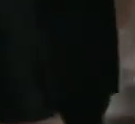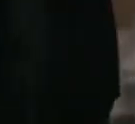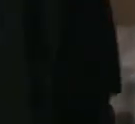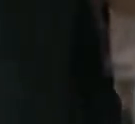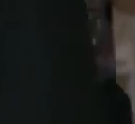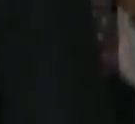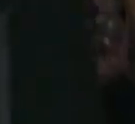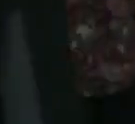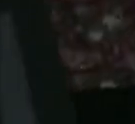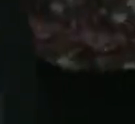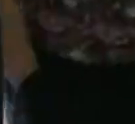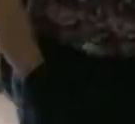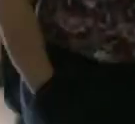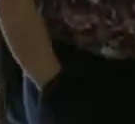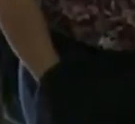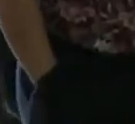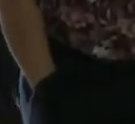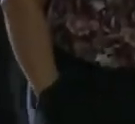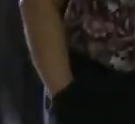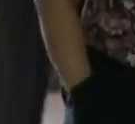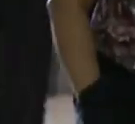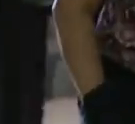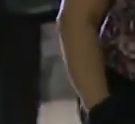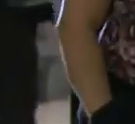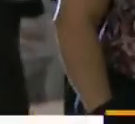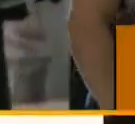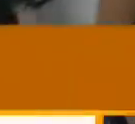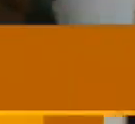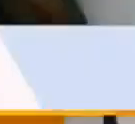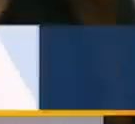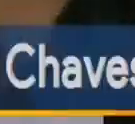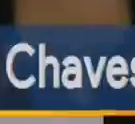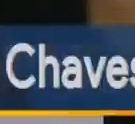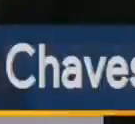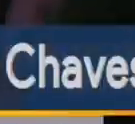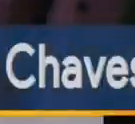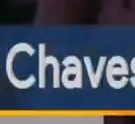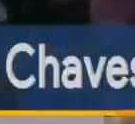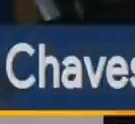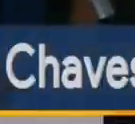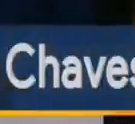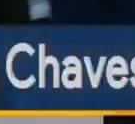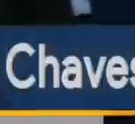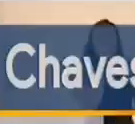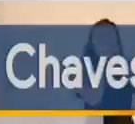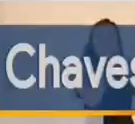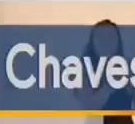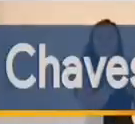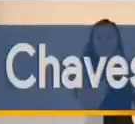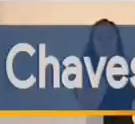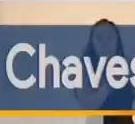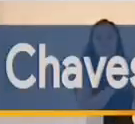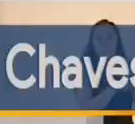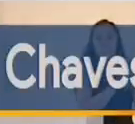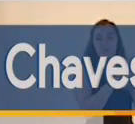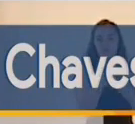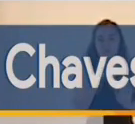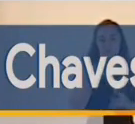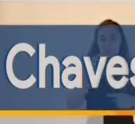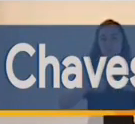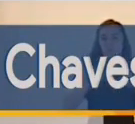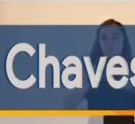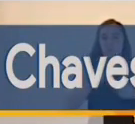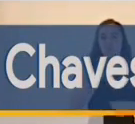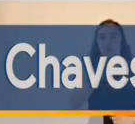Durante su campaña y ya como presidente, Rodrigo Chávez dijo lo siguiente acerca de la comunicación. Yo voy a dar